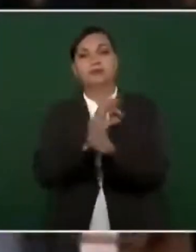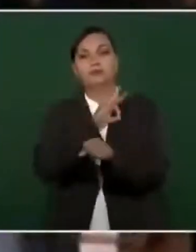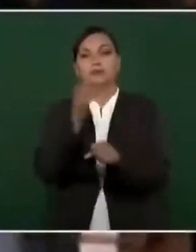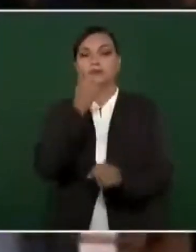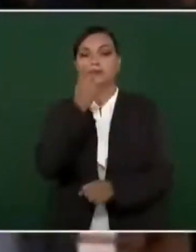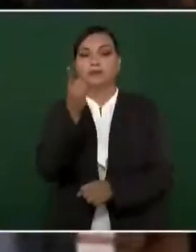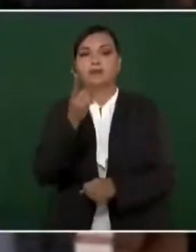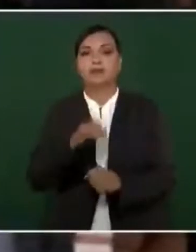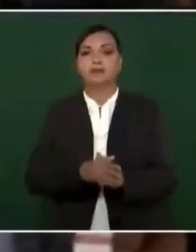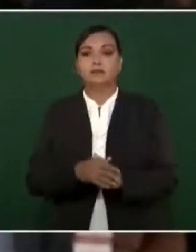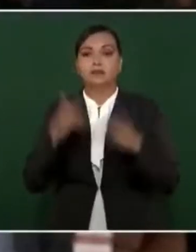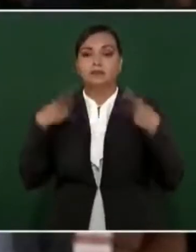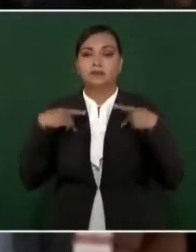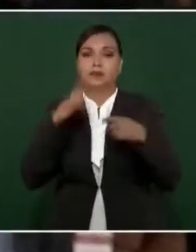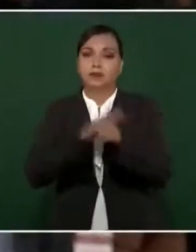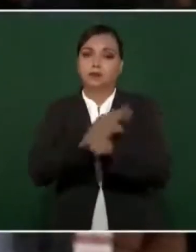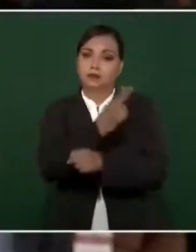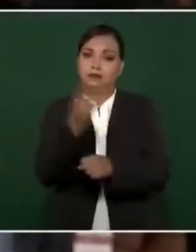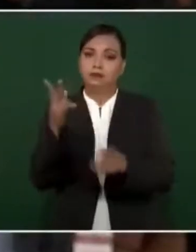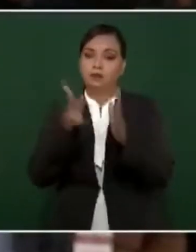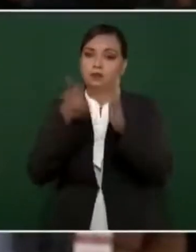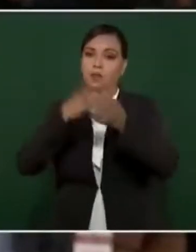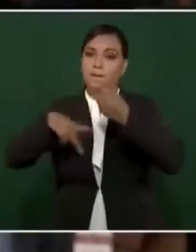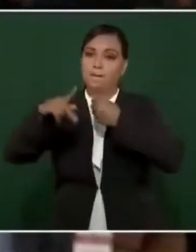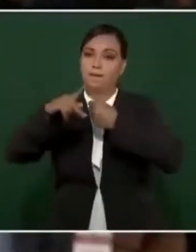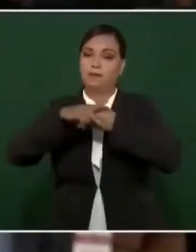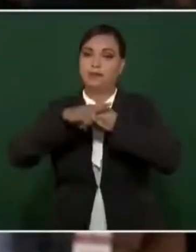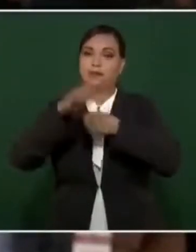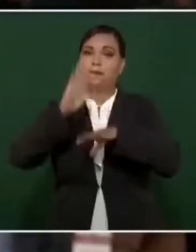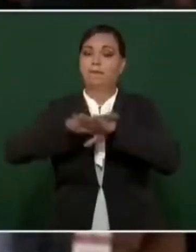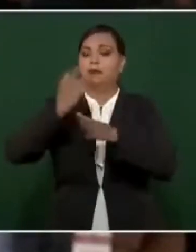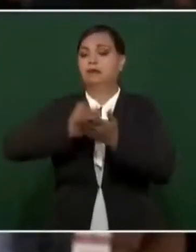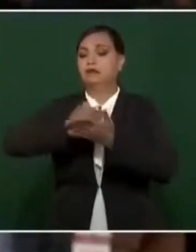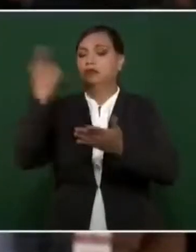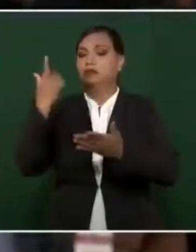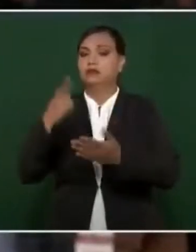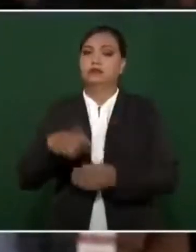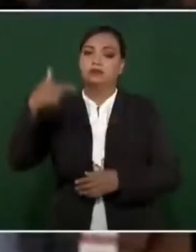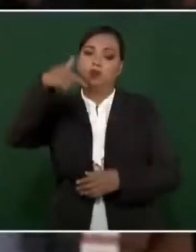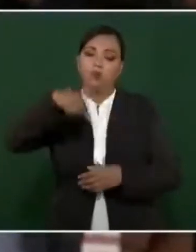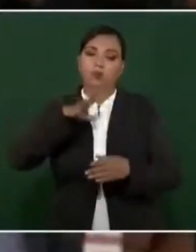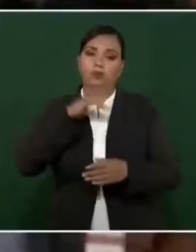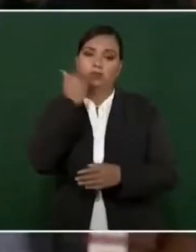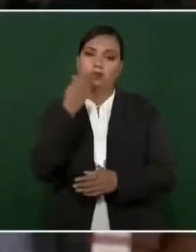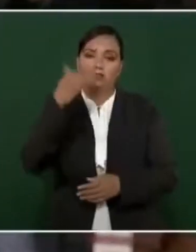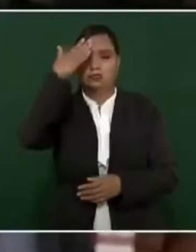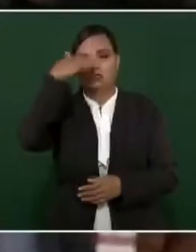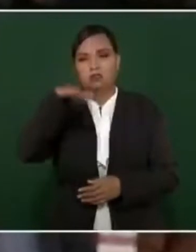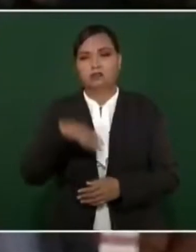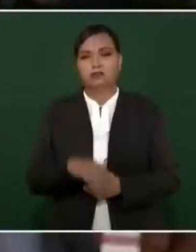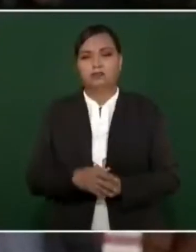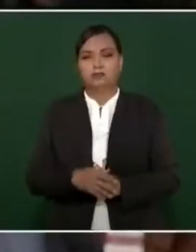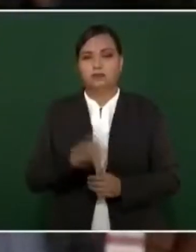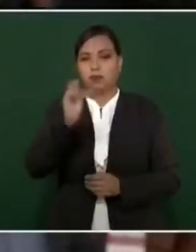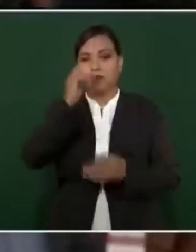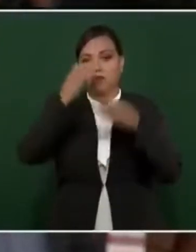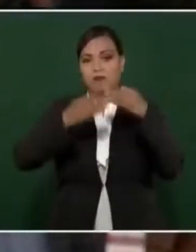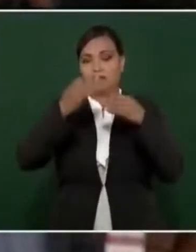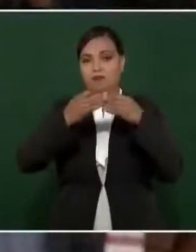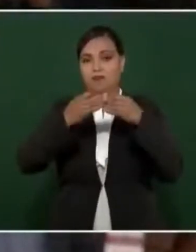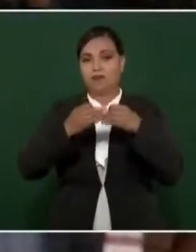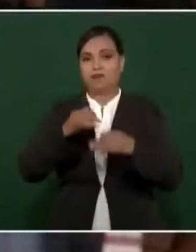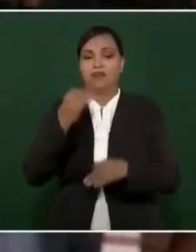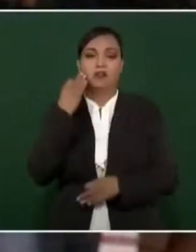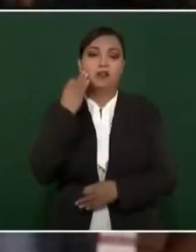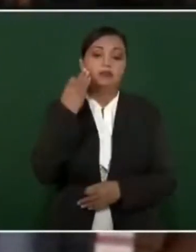las gasolinas, nos gustaría saber si al finalizar este periodo de sexenal, las gasolinas y